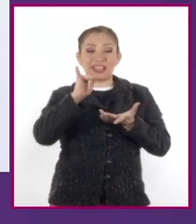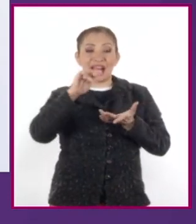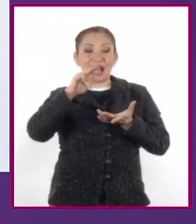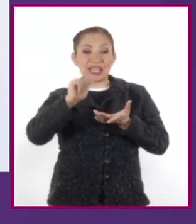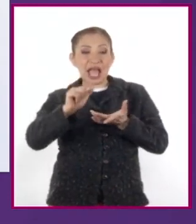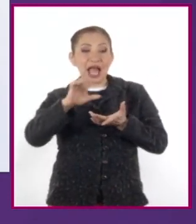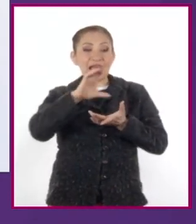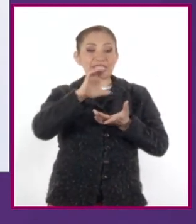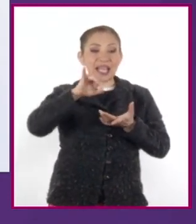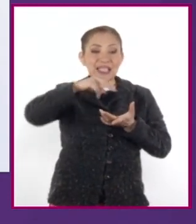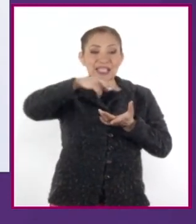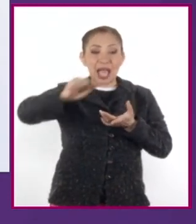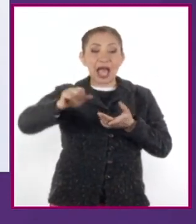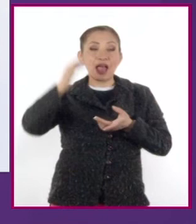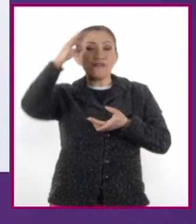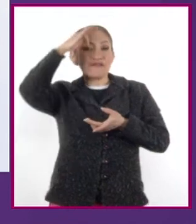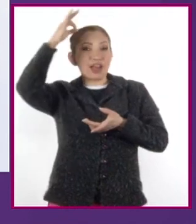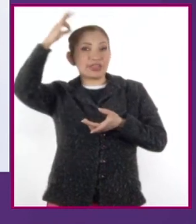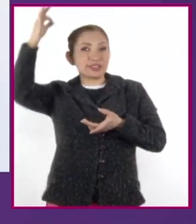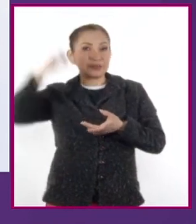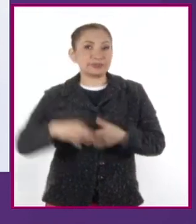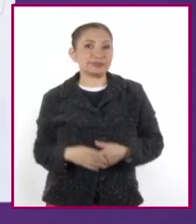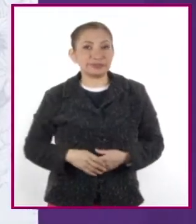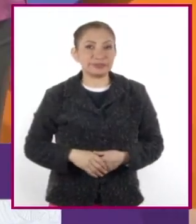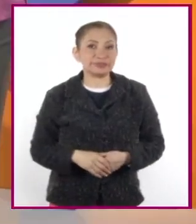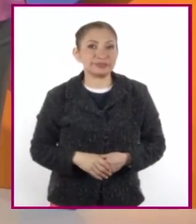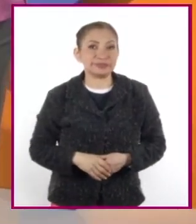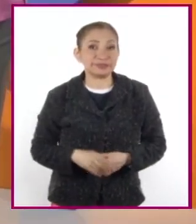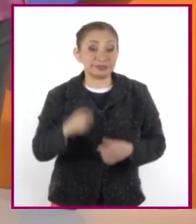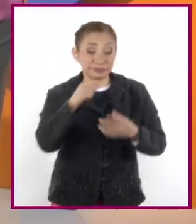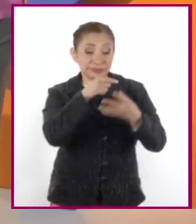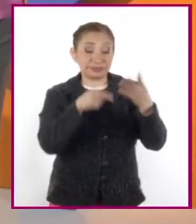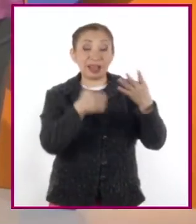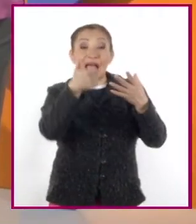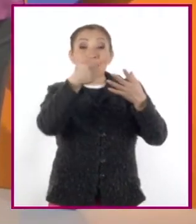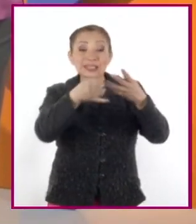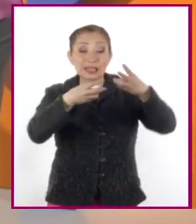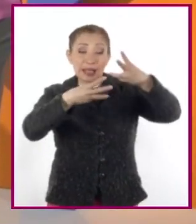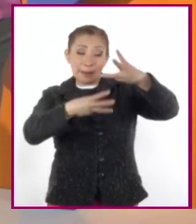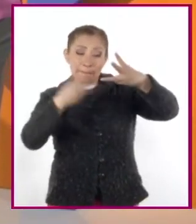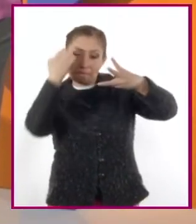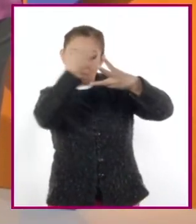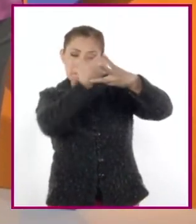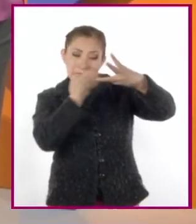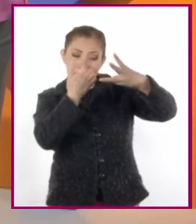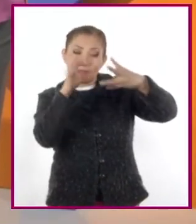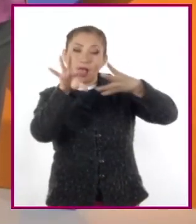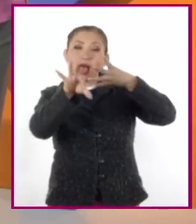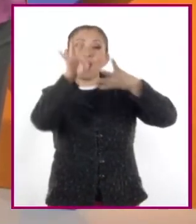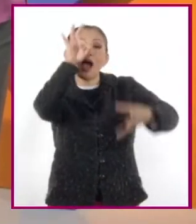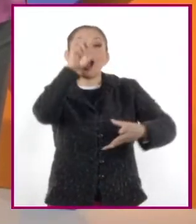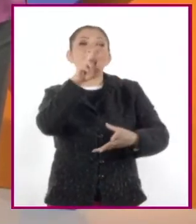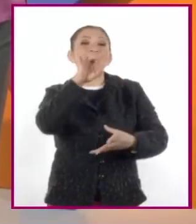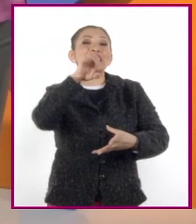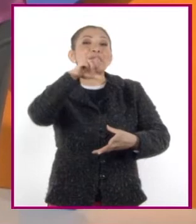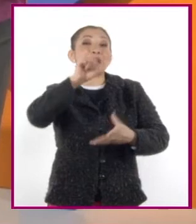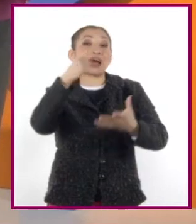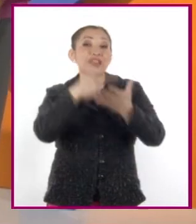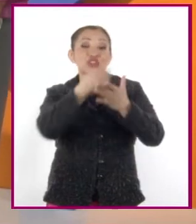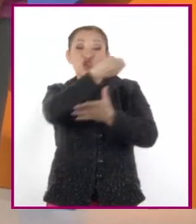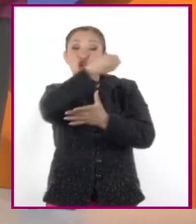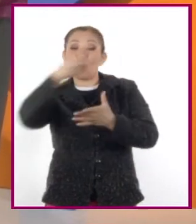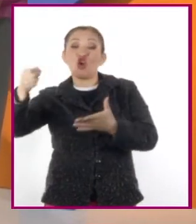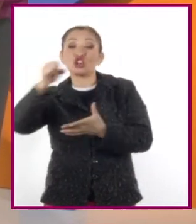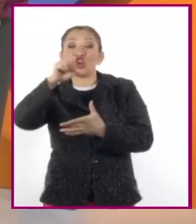ceñía, fantasía. De esta forma podemos analizar y encontrar las rimas dentro del soneto